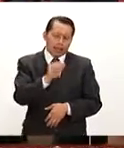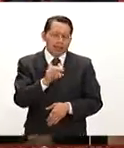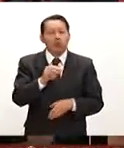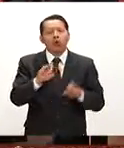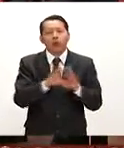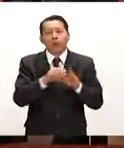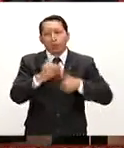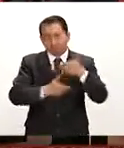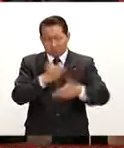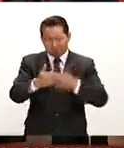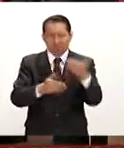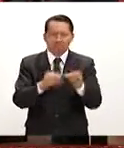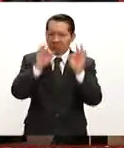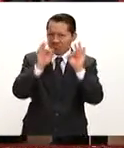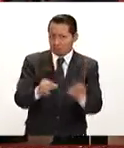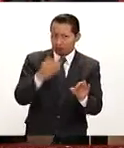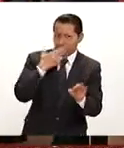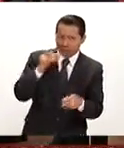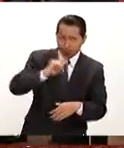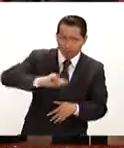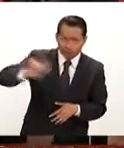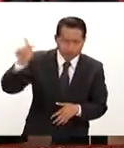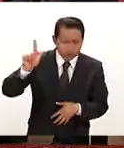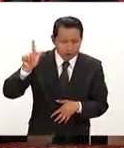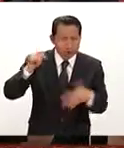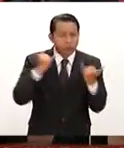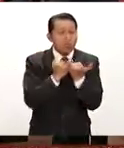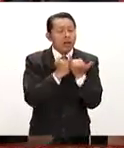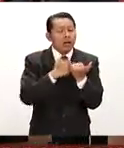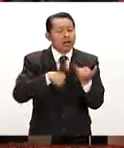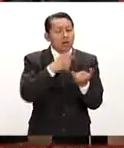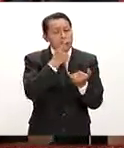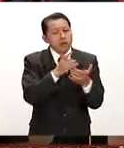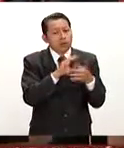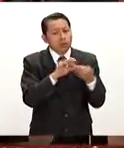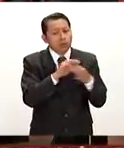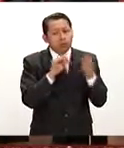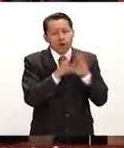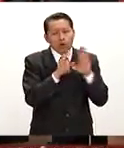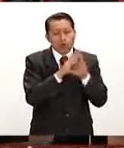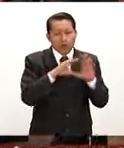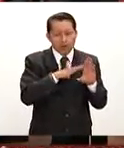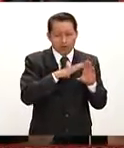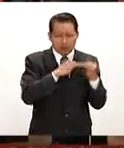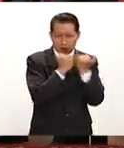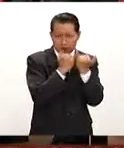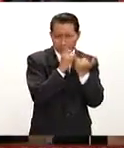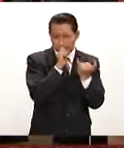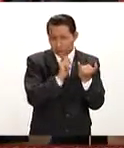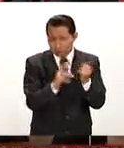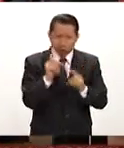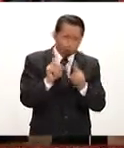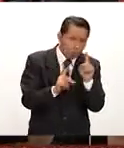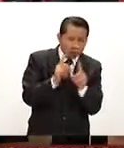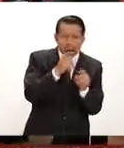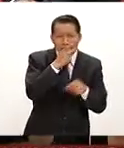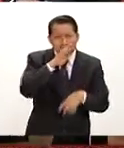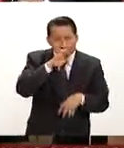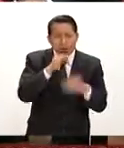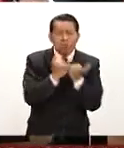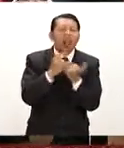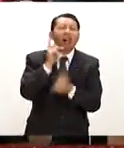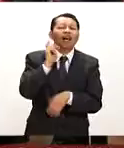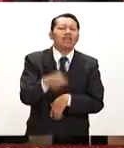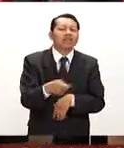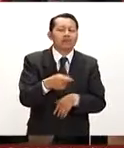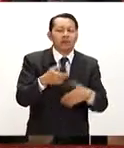correcto profesional, ¿no? Como le decía, una parte que cubre con tranquilidad las inquietudes de los padres es el